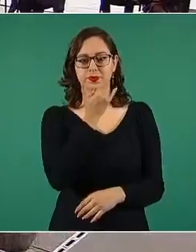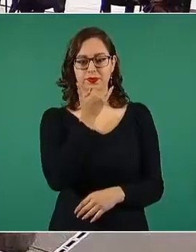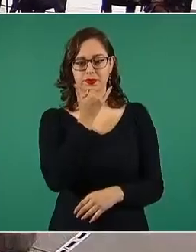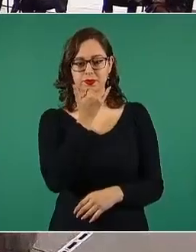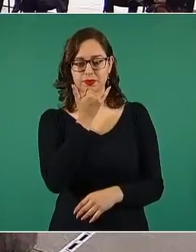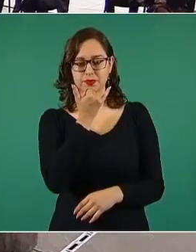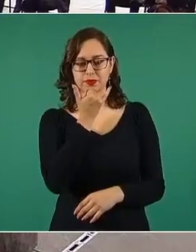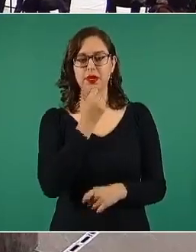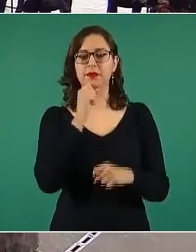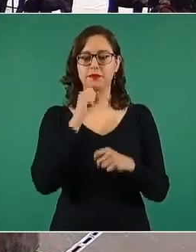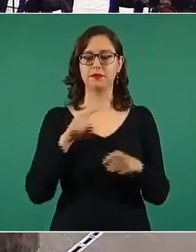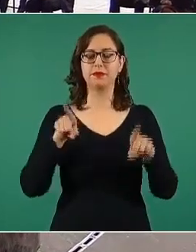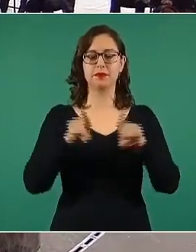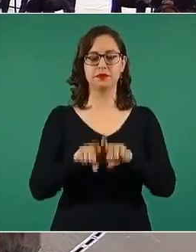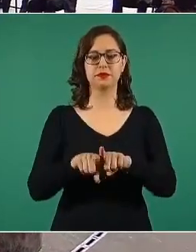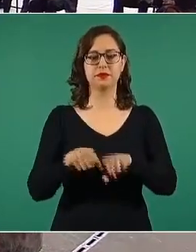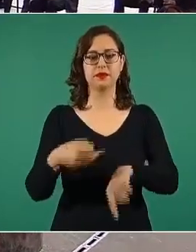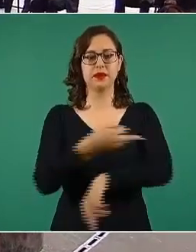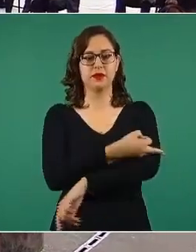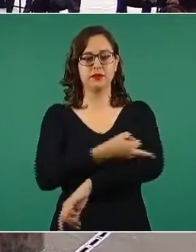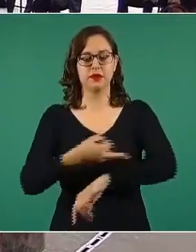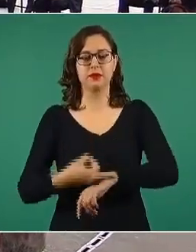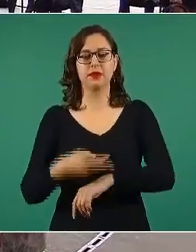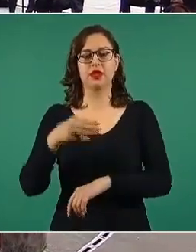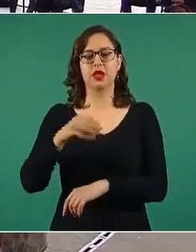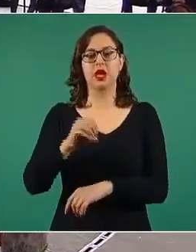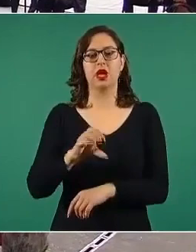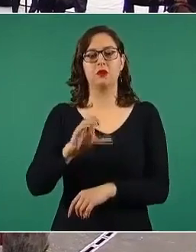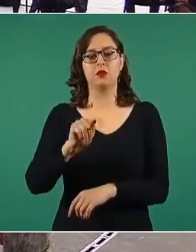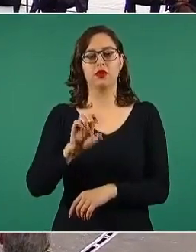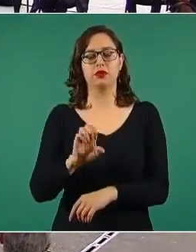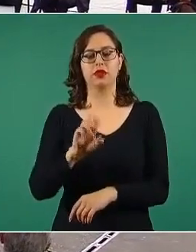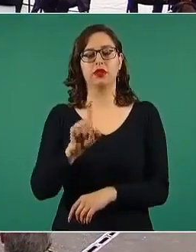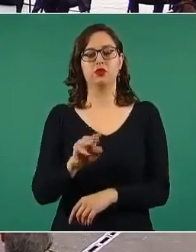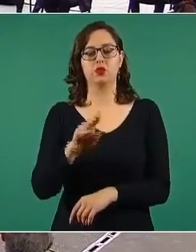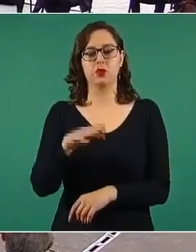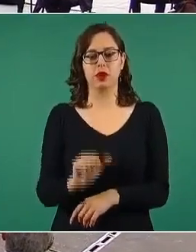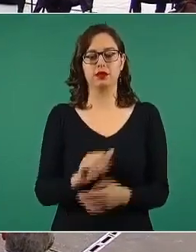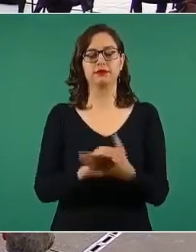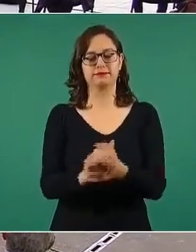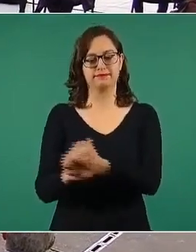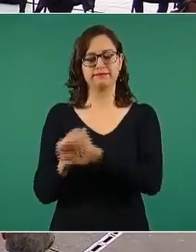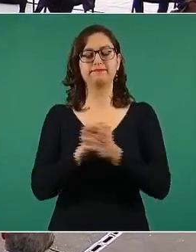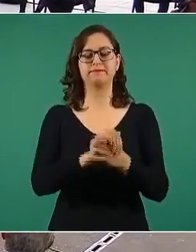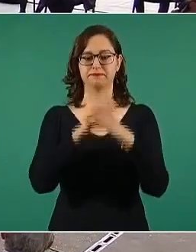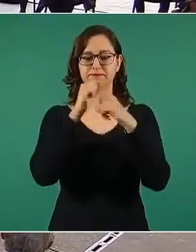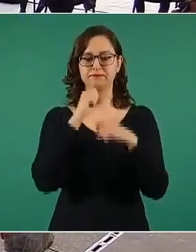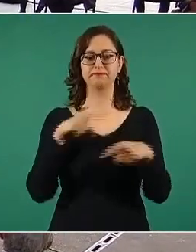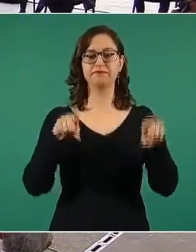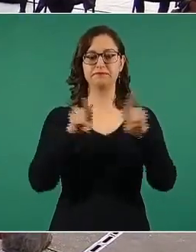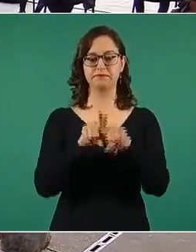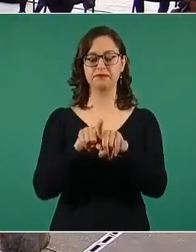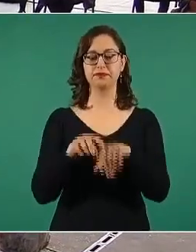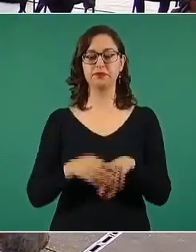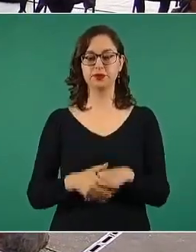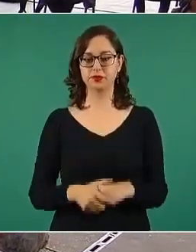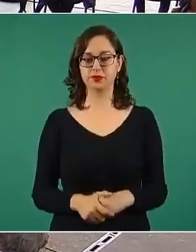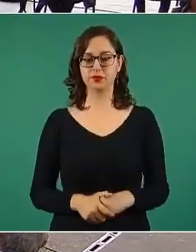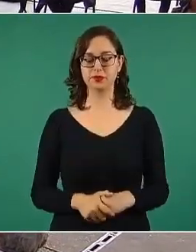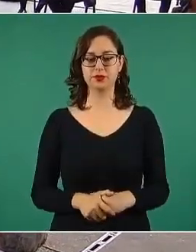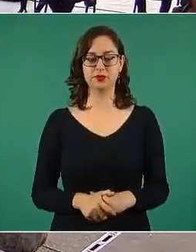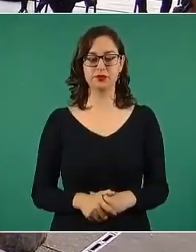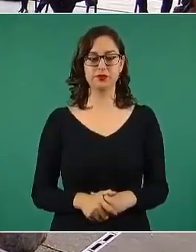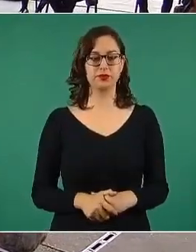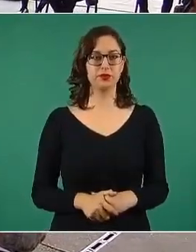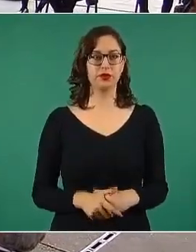a la familia Moctezuma que está aquí presente también nuestros saludos. Vale la pena imaginar lo que